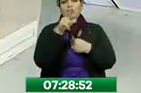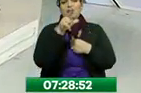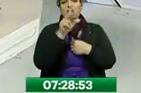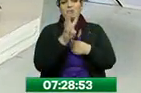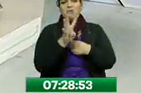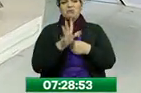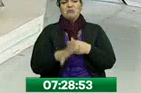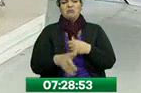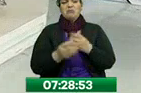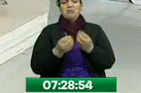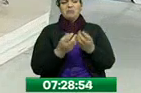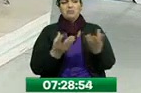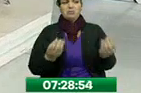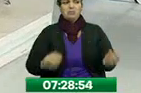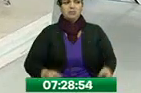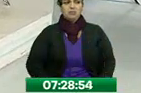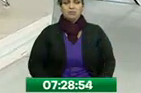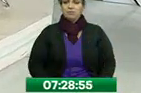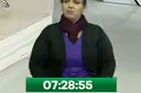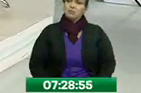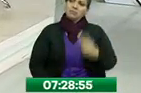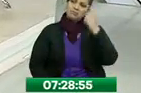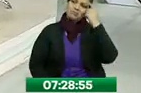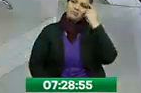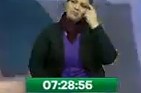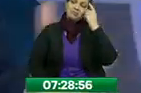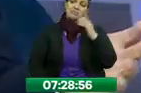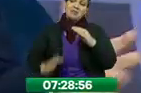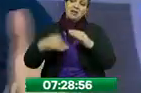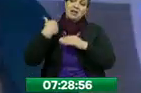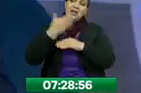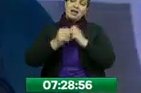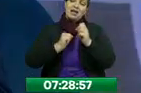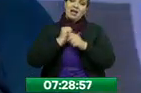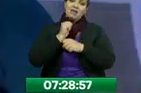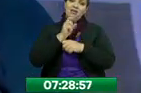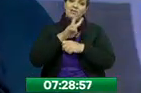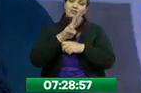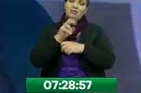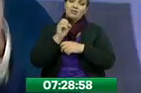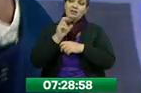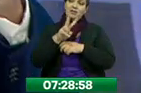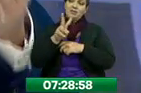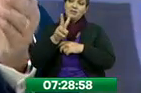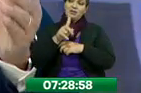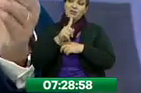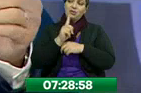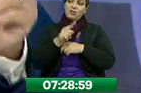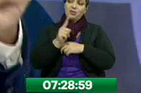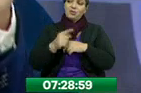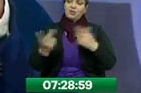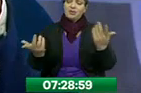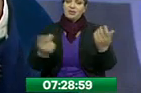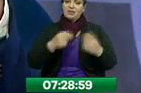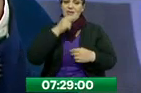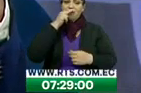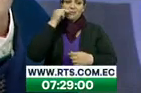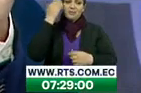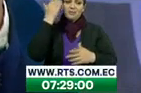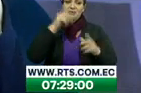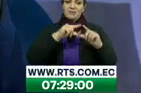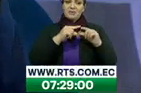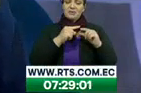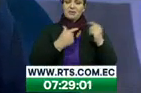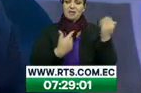con Jaime Nebot? ¿Cómo le parecería? Muy bien, no tengo ningún problema, no tengo ningún... Yo soy un demócrata que está acostumbrado